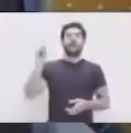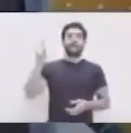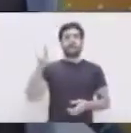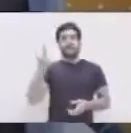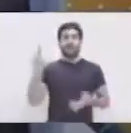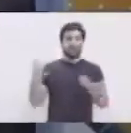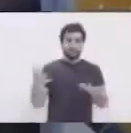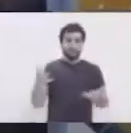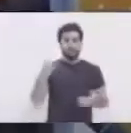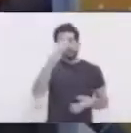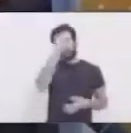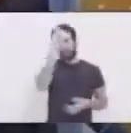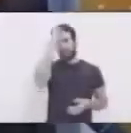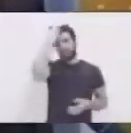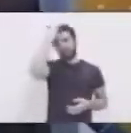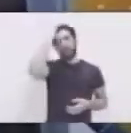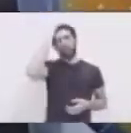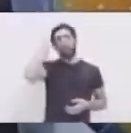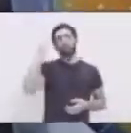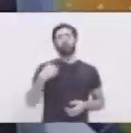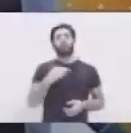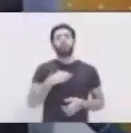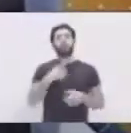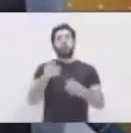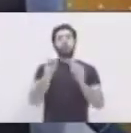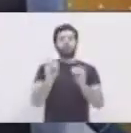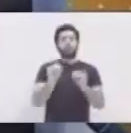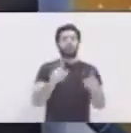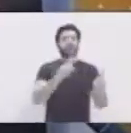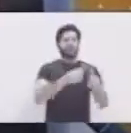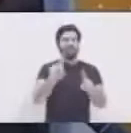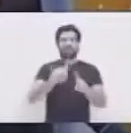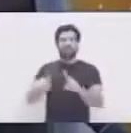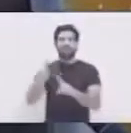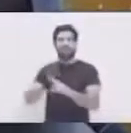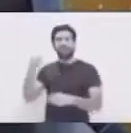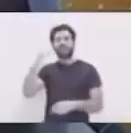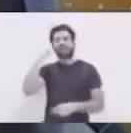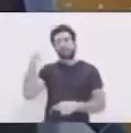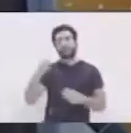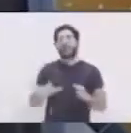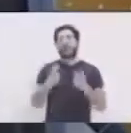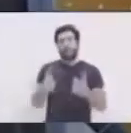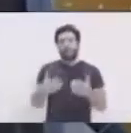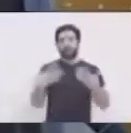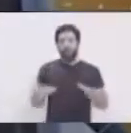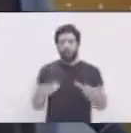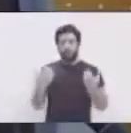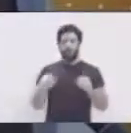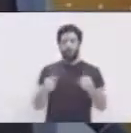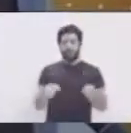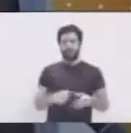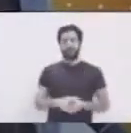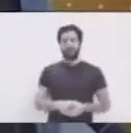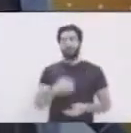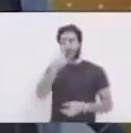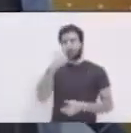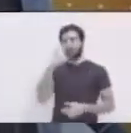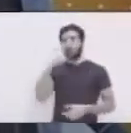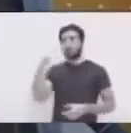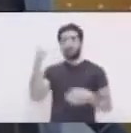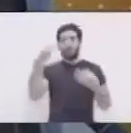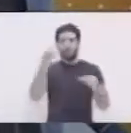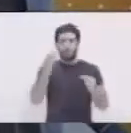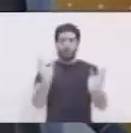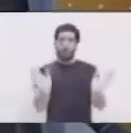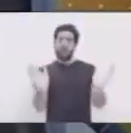finalizar les voy a mostrar varias ideas de las que ustedes pueden ir realizando en casa, ¿sí? Vamos a tomar la mitad de nuestra hoja, la vamos